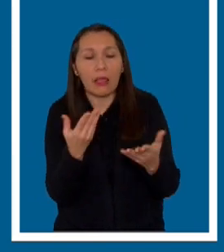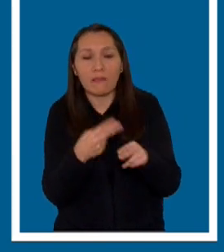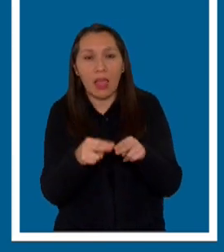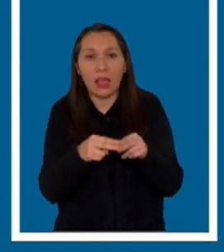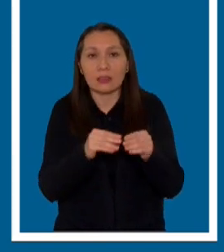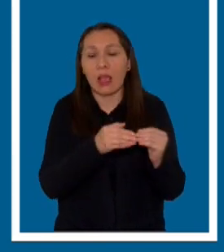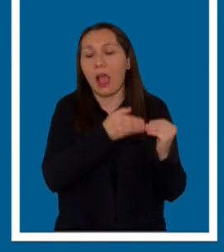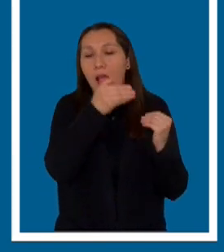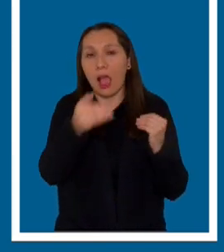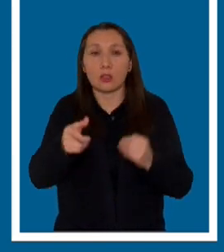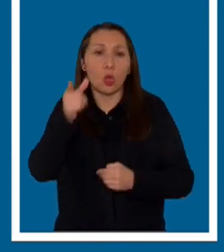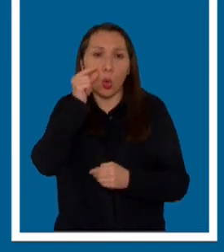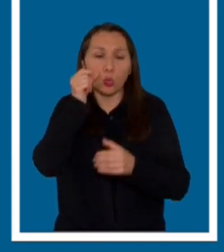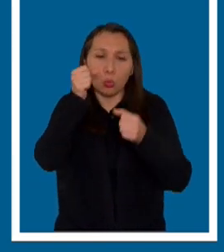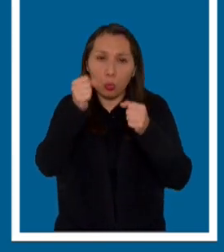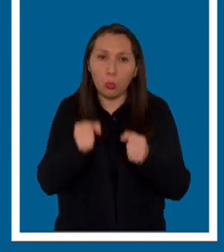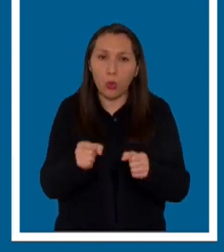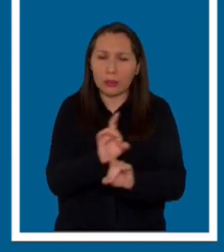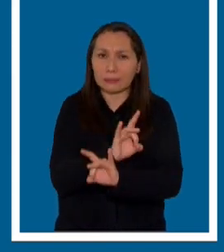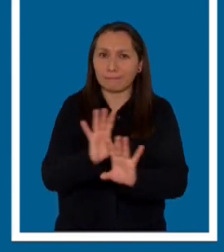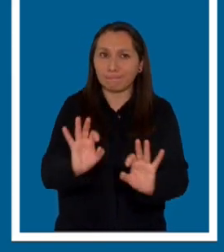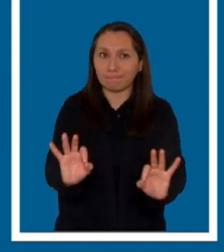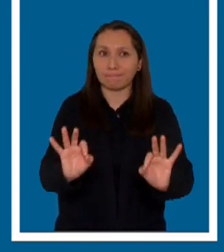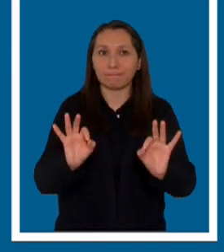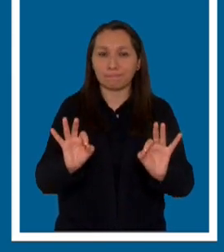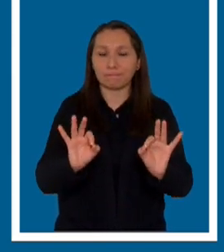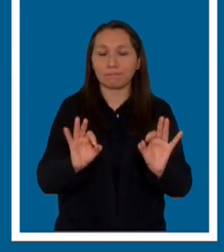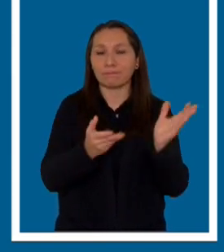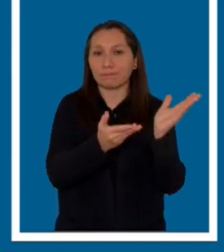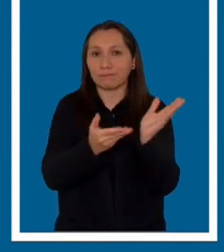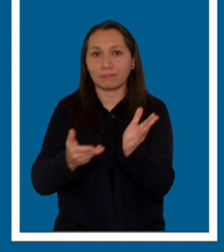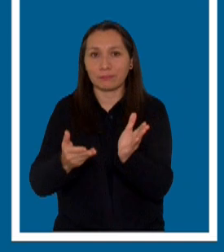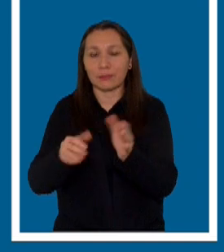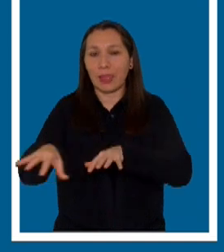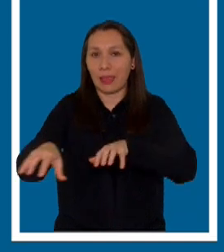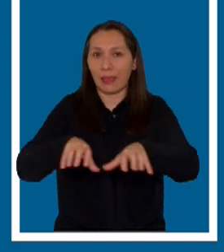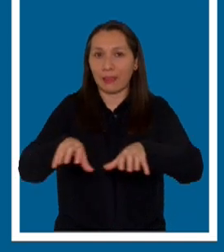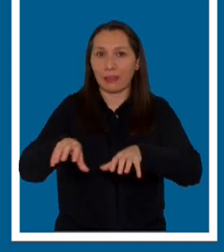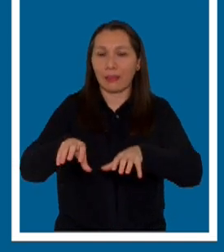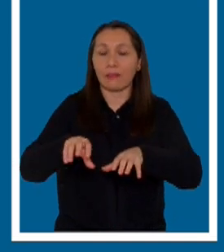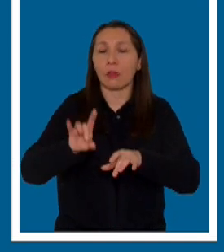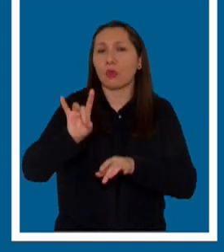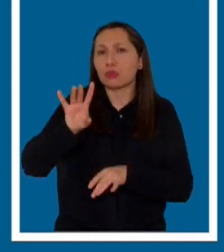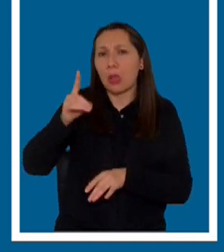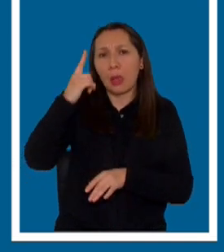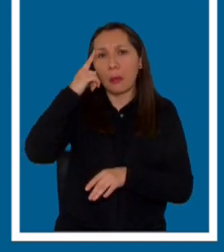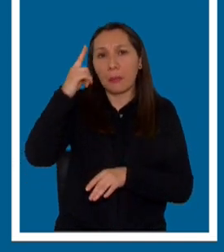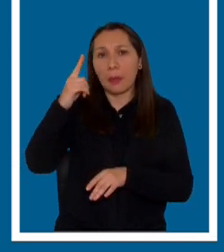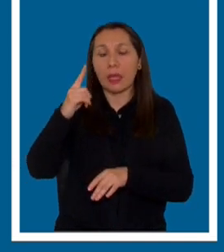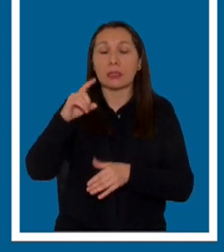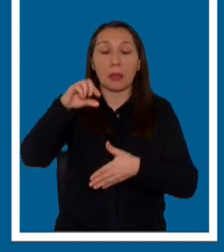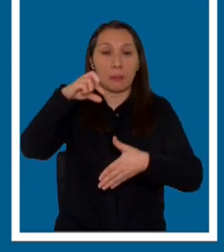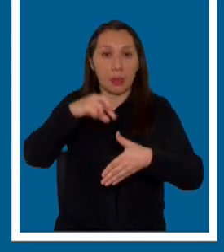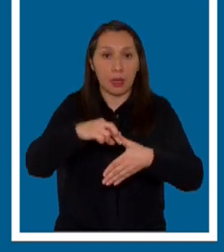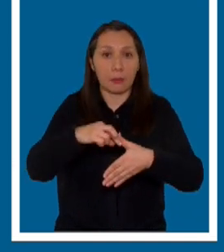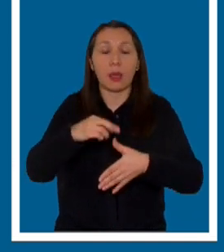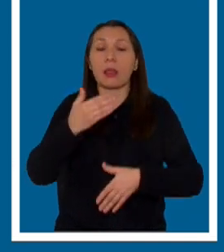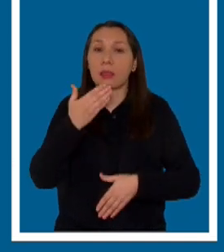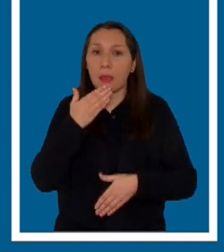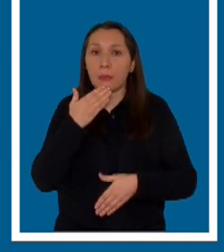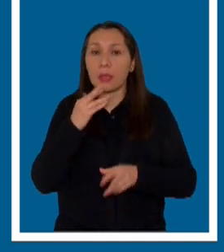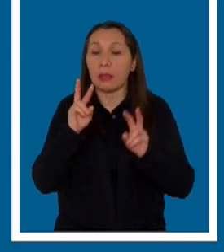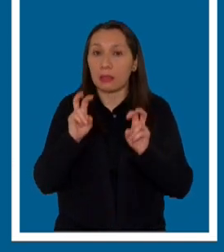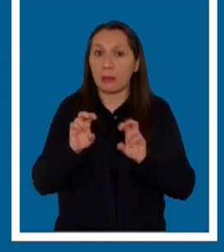va a hacer de que hasta octubre para poder dejarla a fin precisamente para esta actividad no solamente de carácter Panamericano sino que también